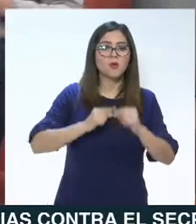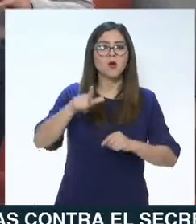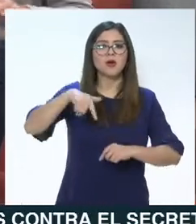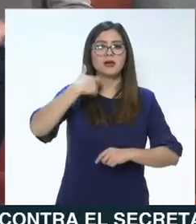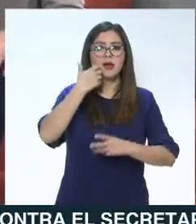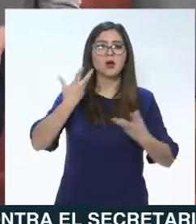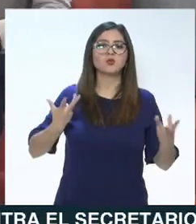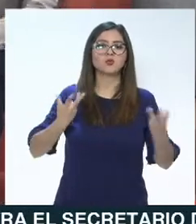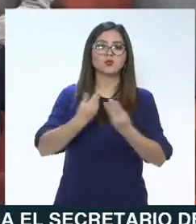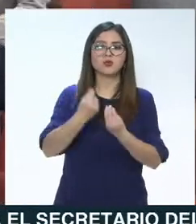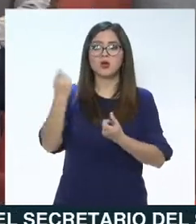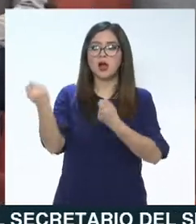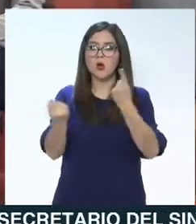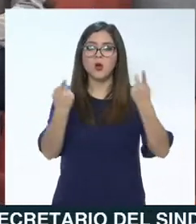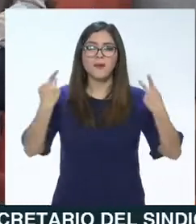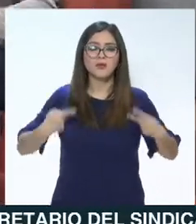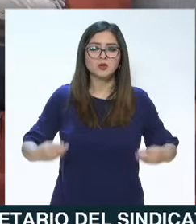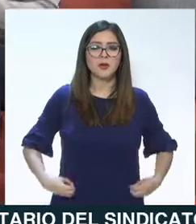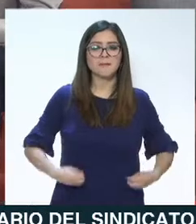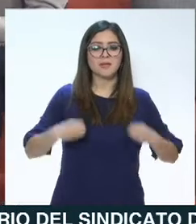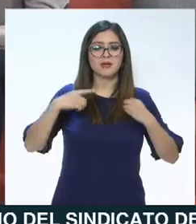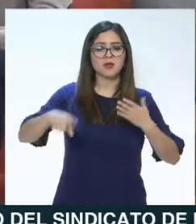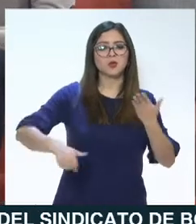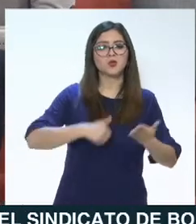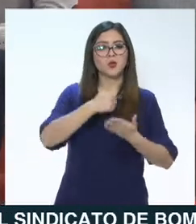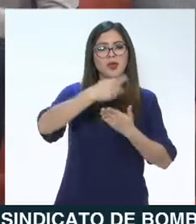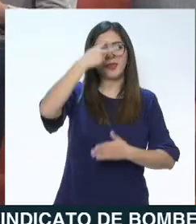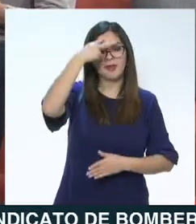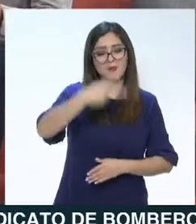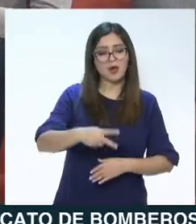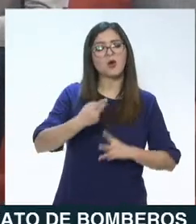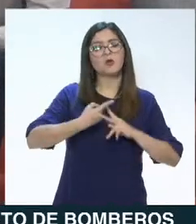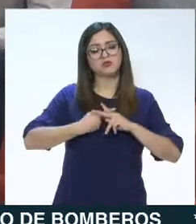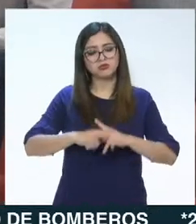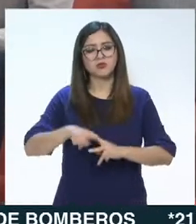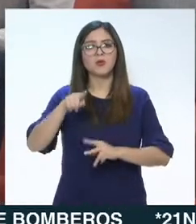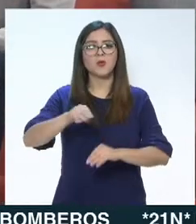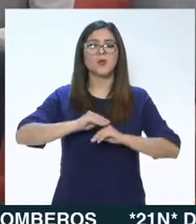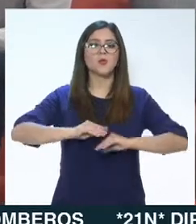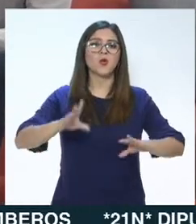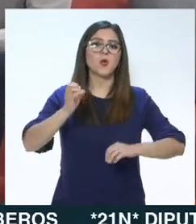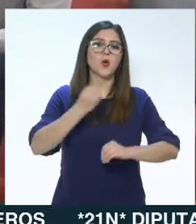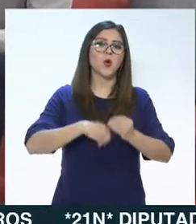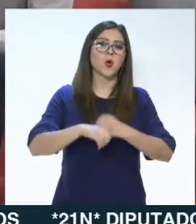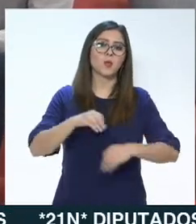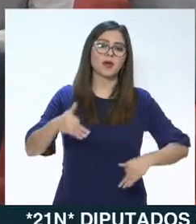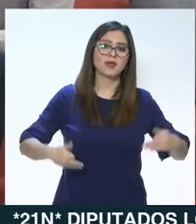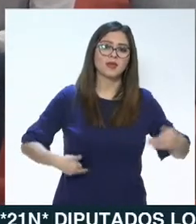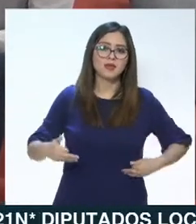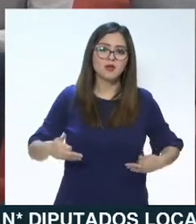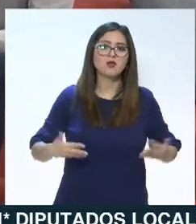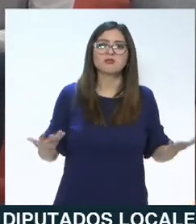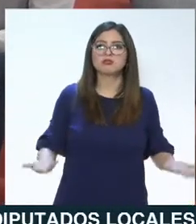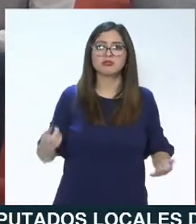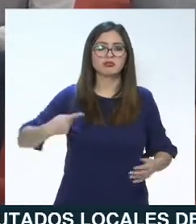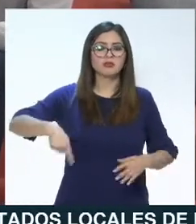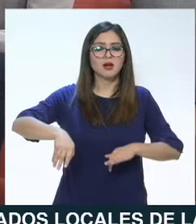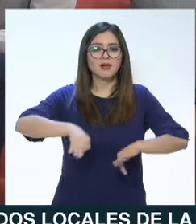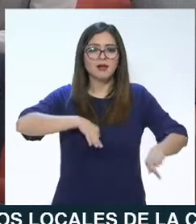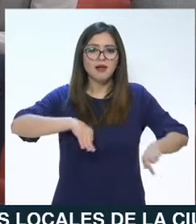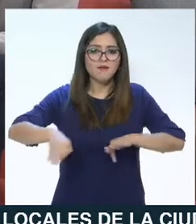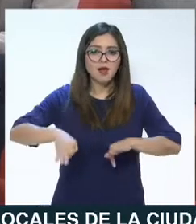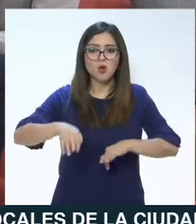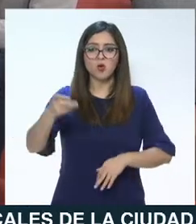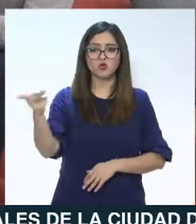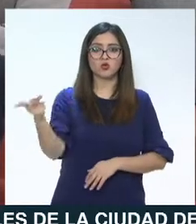poco a los bolsillos de todos los capitalinos comenzando el año. Bueno, con esta puesta en escena, por supuesto, disfrutando del trabajo de